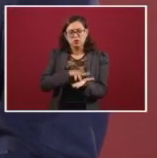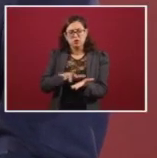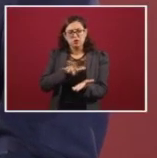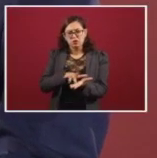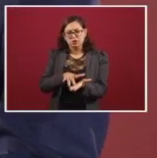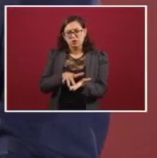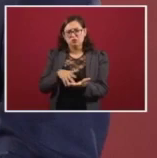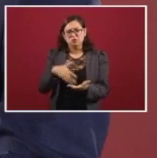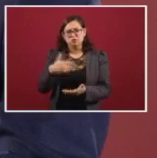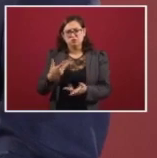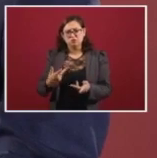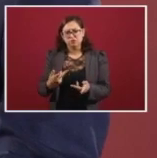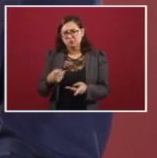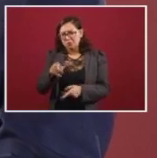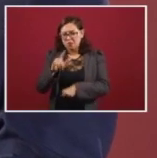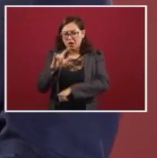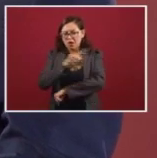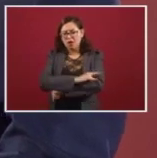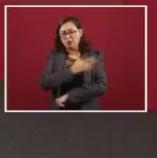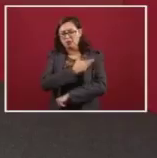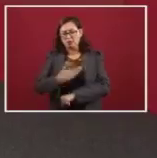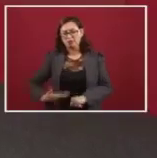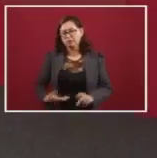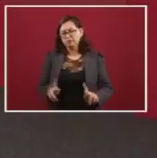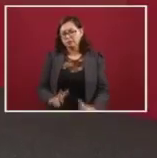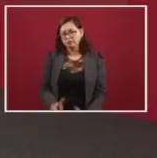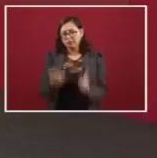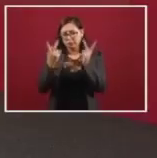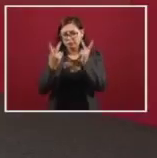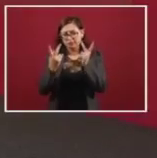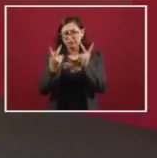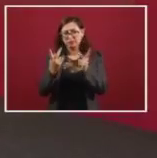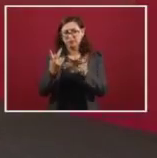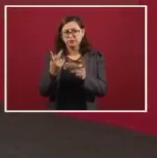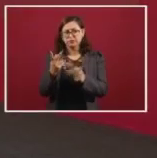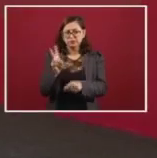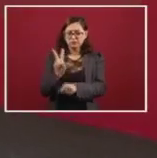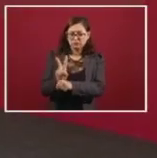de venta del avión presidencial, está